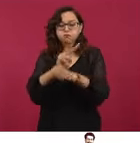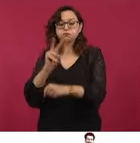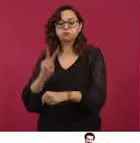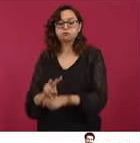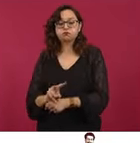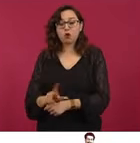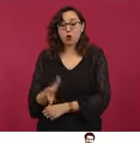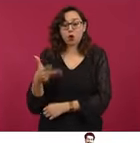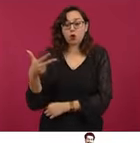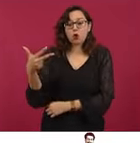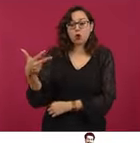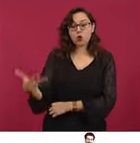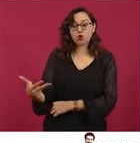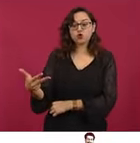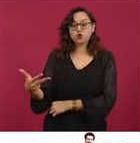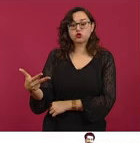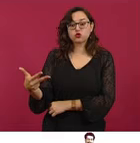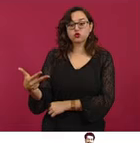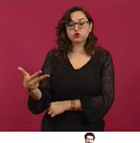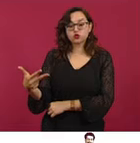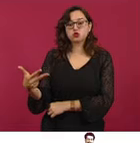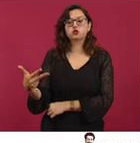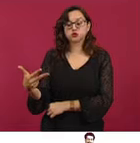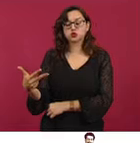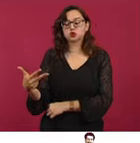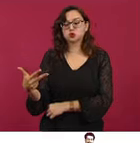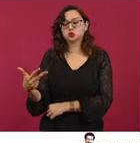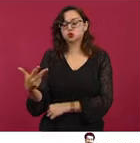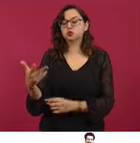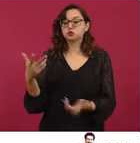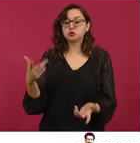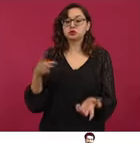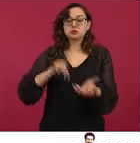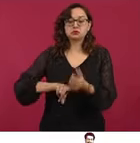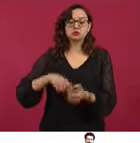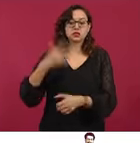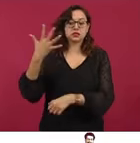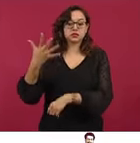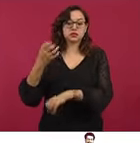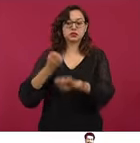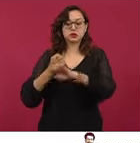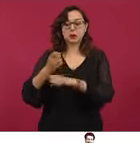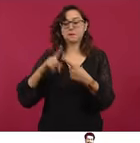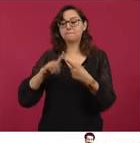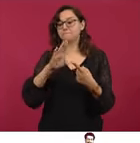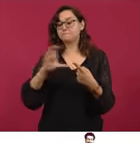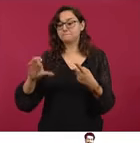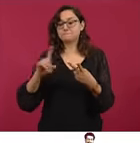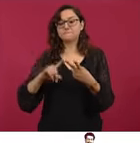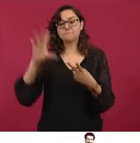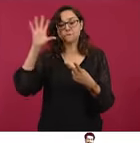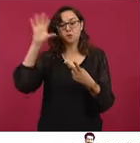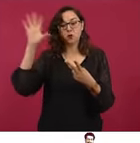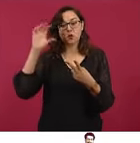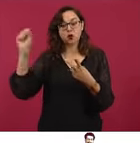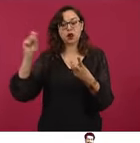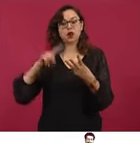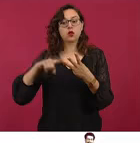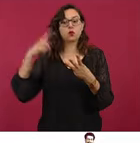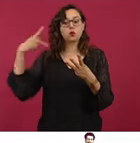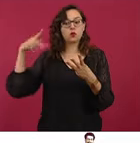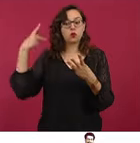solamente 8 en este momento, en esos 5 entidades federativas, Baja California, Morelos, Puebla, San Luis Potosí